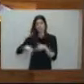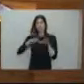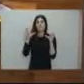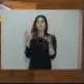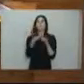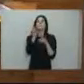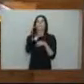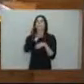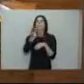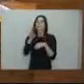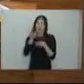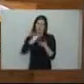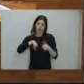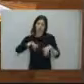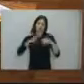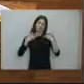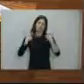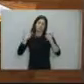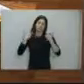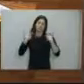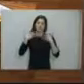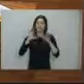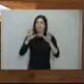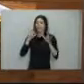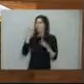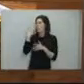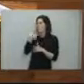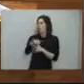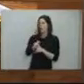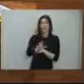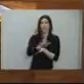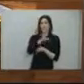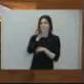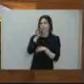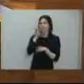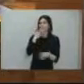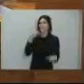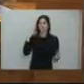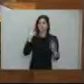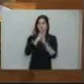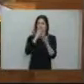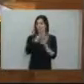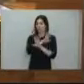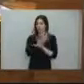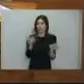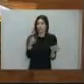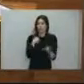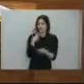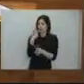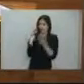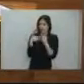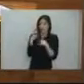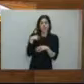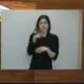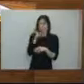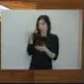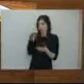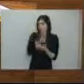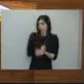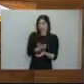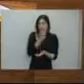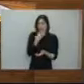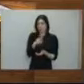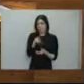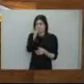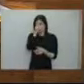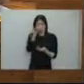responsabilidad, yo diría que innecesaria, porque cuando está en la oposición, y lo dije entonces y lo repito hoy, la gente no suele